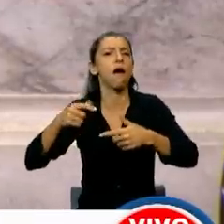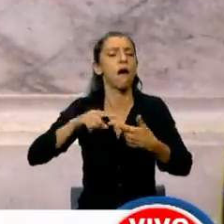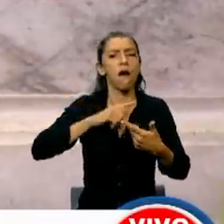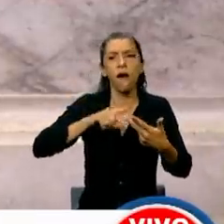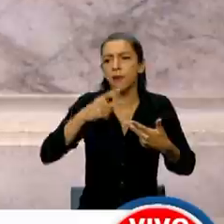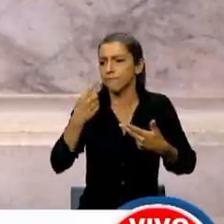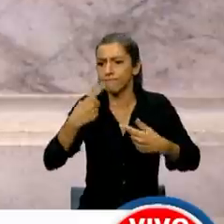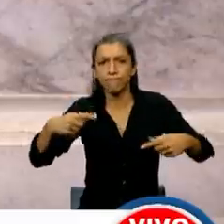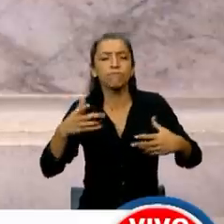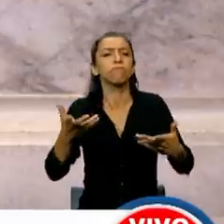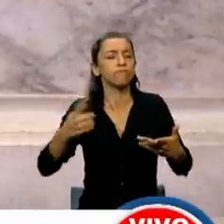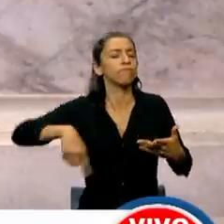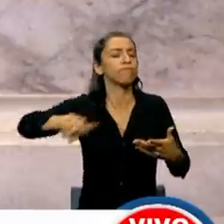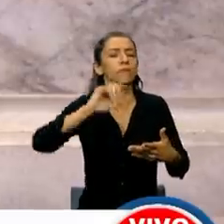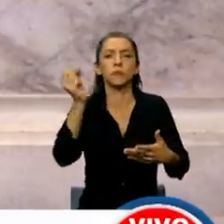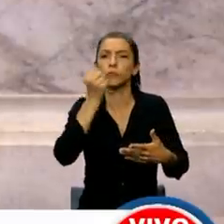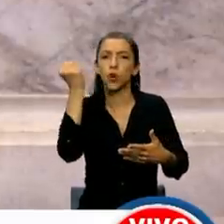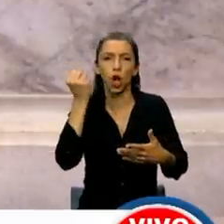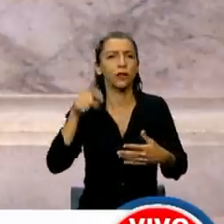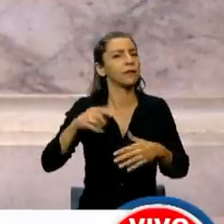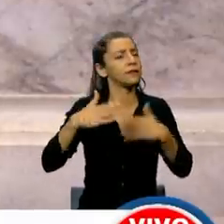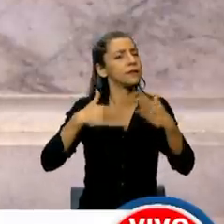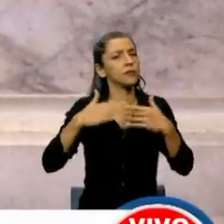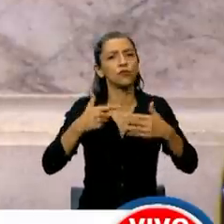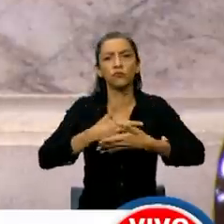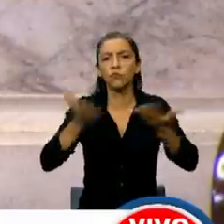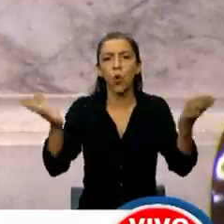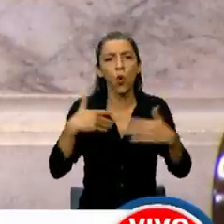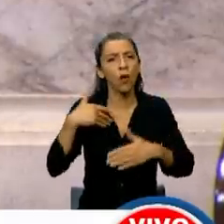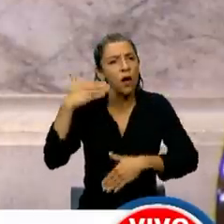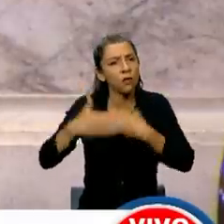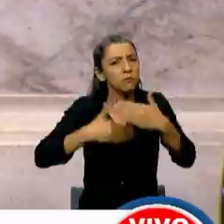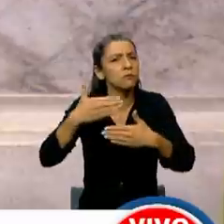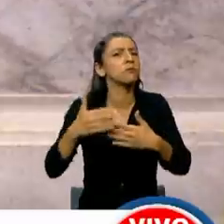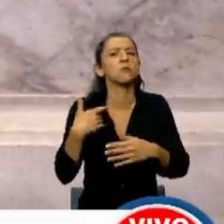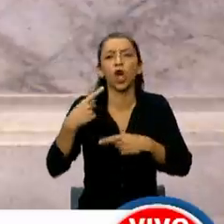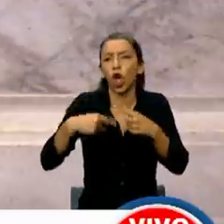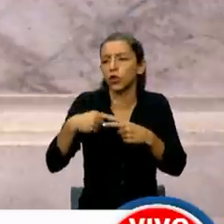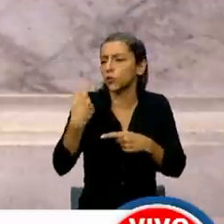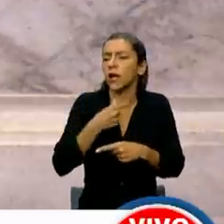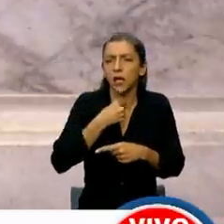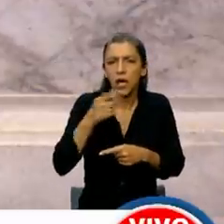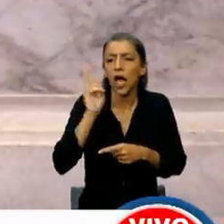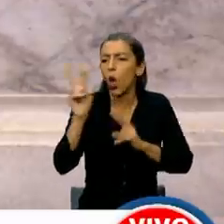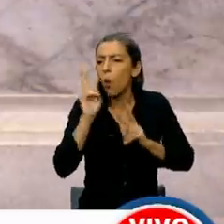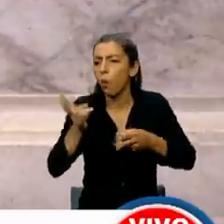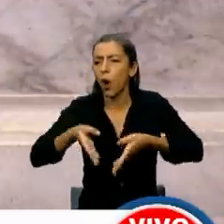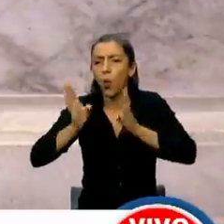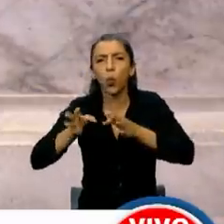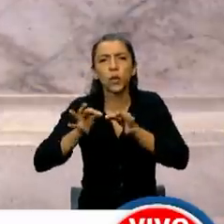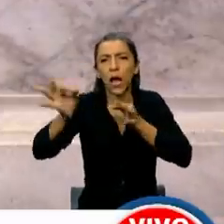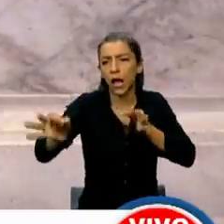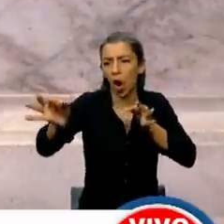adelante en el marco de no sé de obras públicas que quieren seguir viendo los kilómetros de kilómetros de ruta